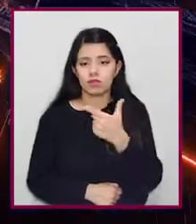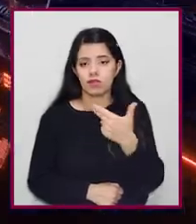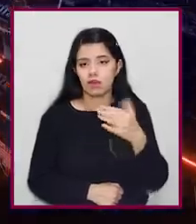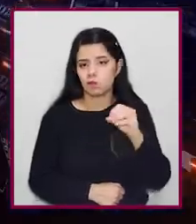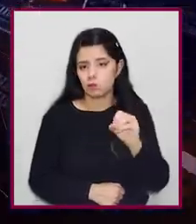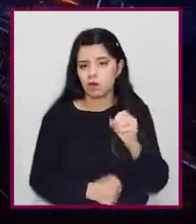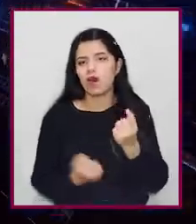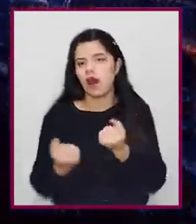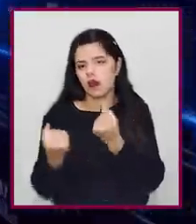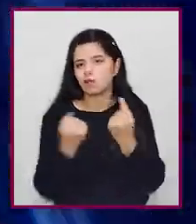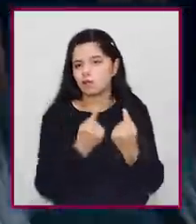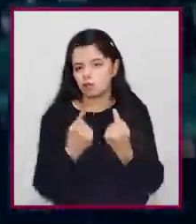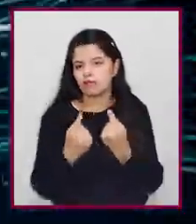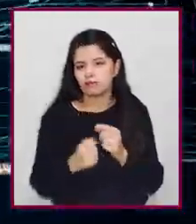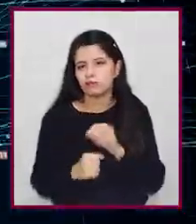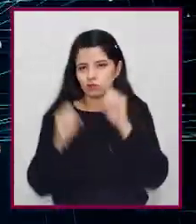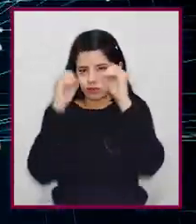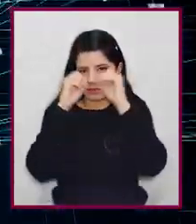algunas plataformas.